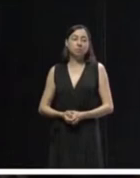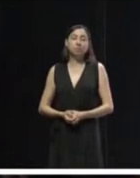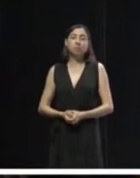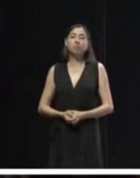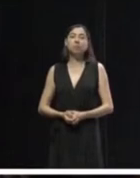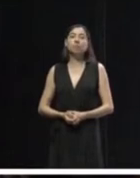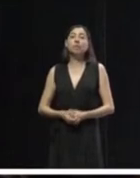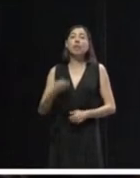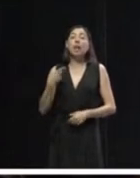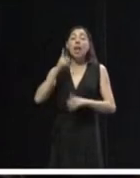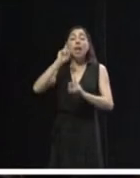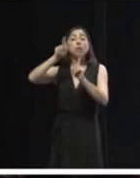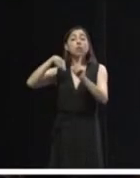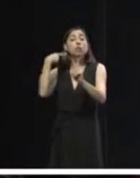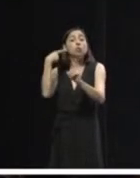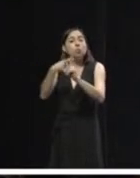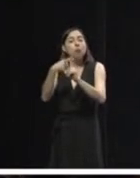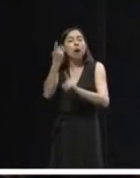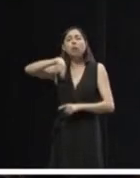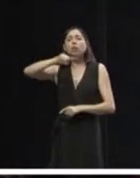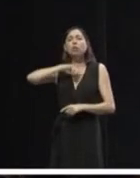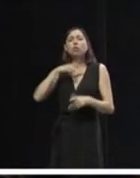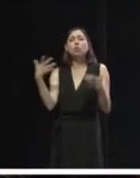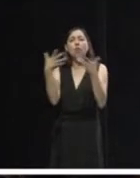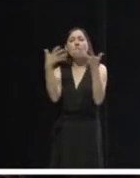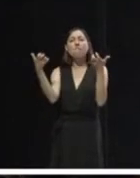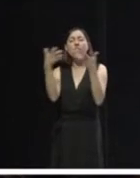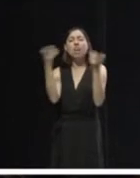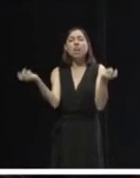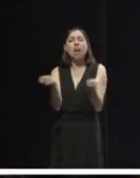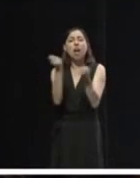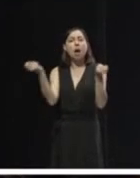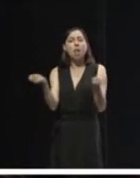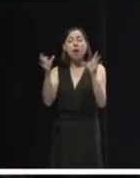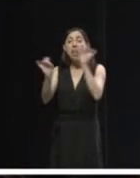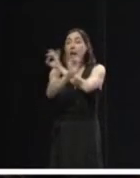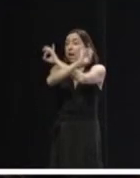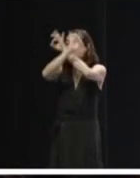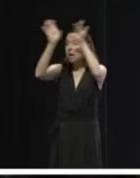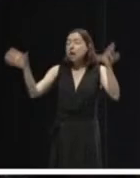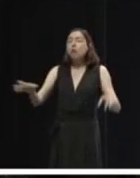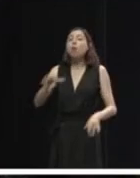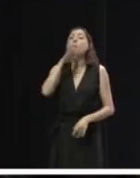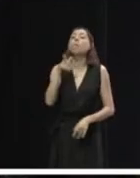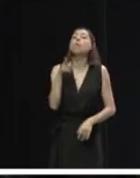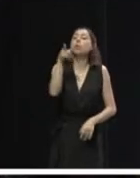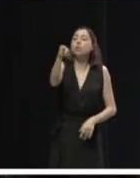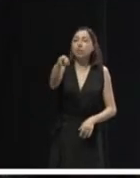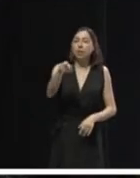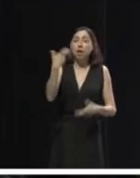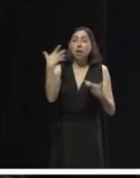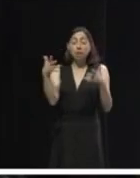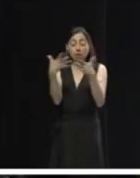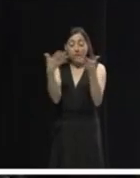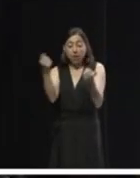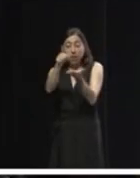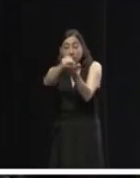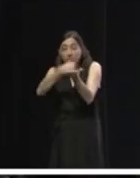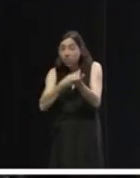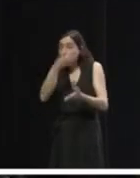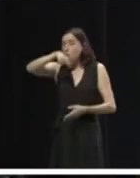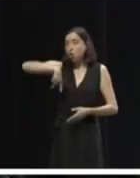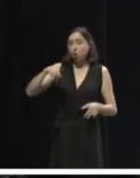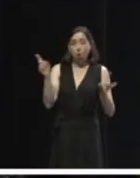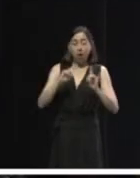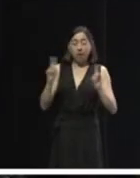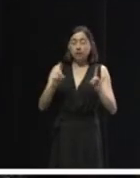En Sumar tenemos un lema de campaña muy claro y conciso. Es por ti. Pero no es un lema vacío, es un lema